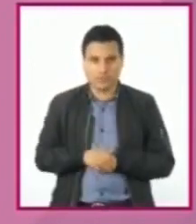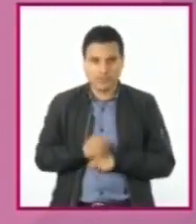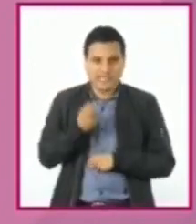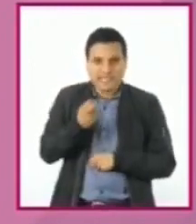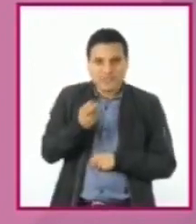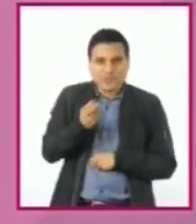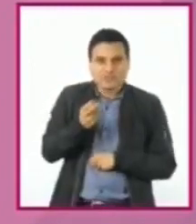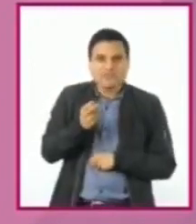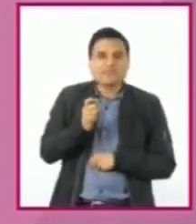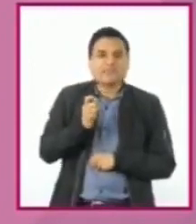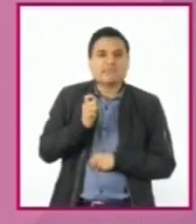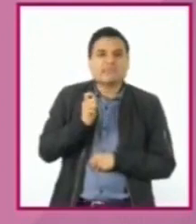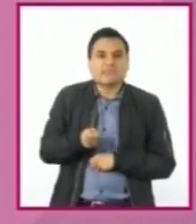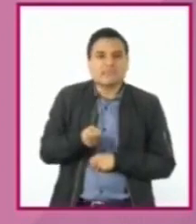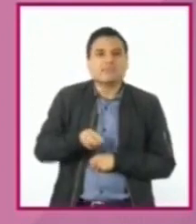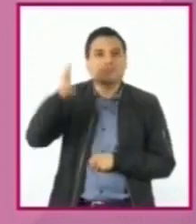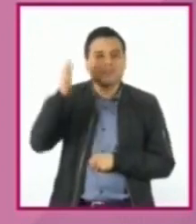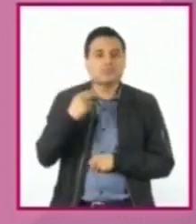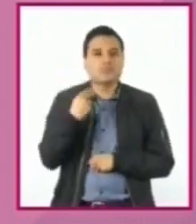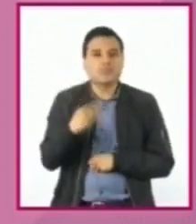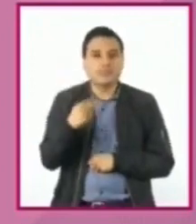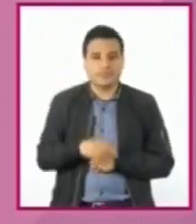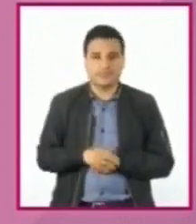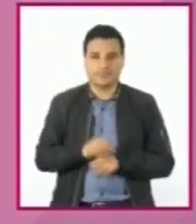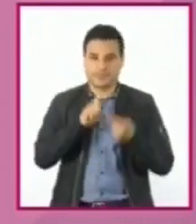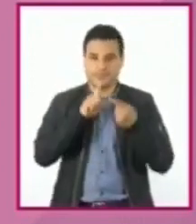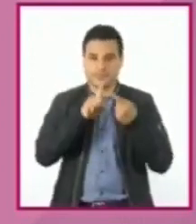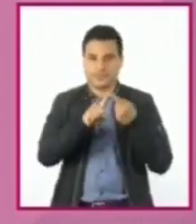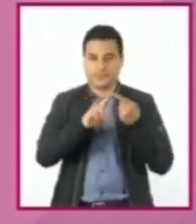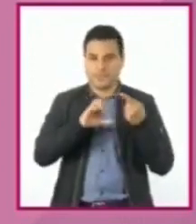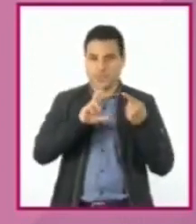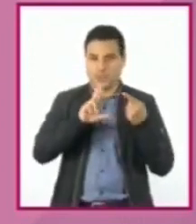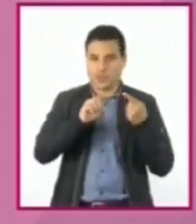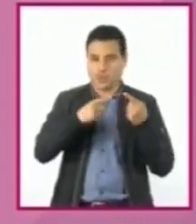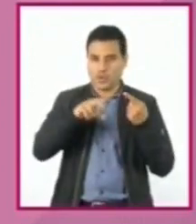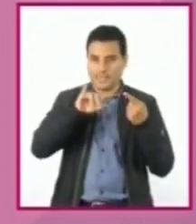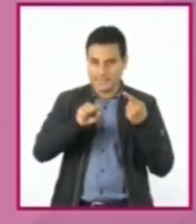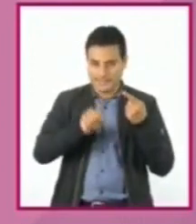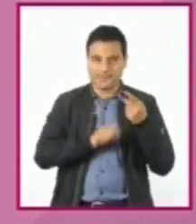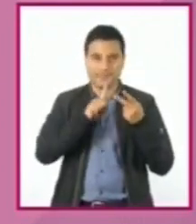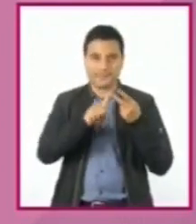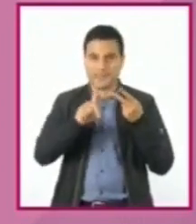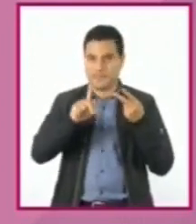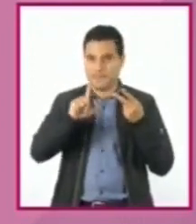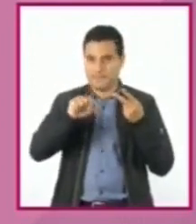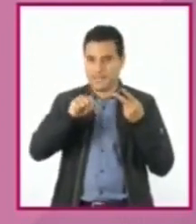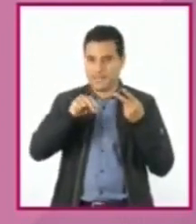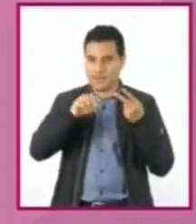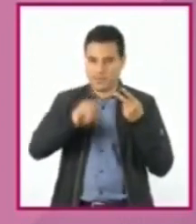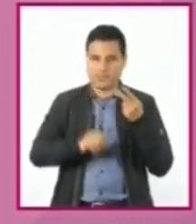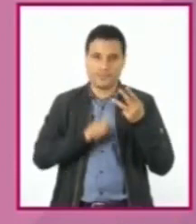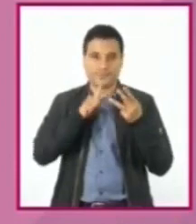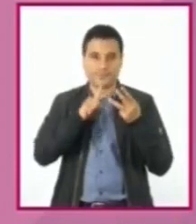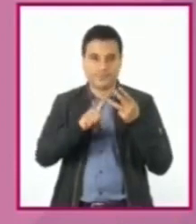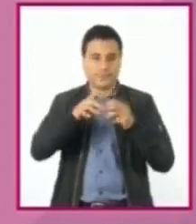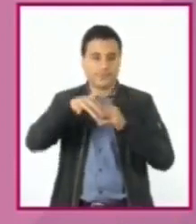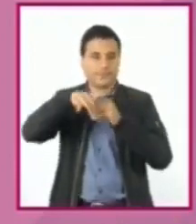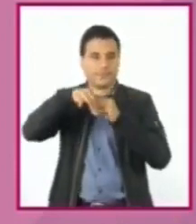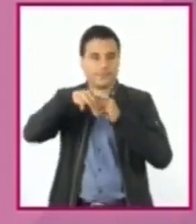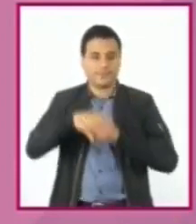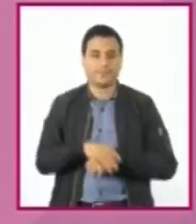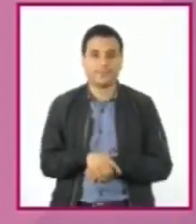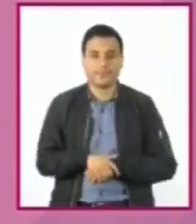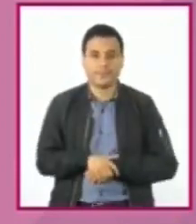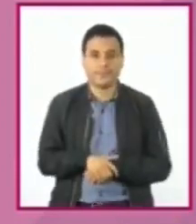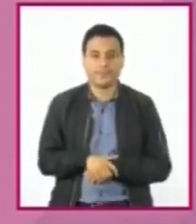geográfico estamos hablando? A. Croquis. B. Plano. C. Globo terráqueo.